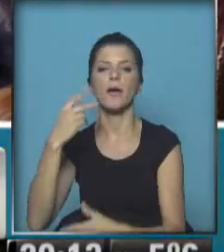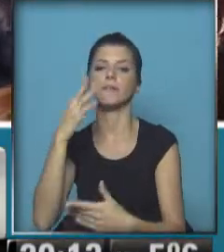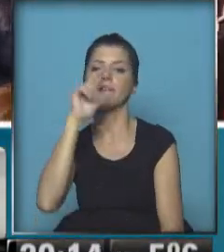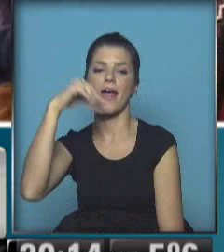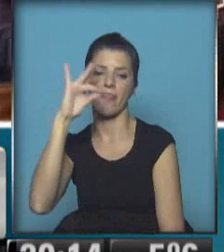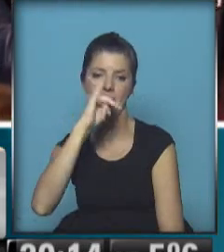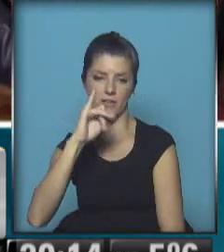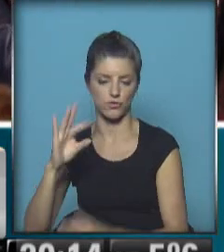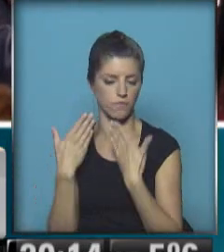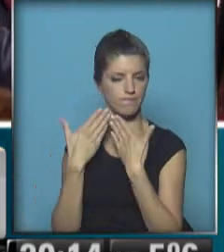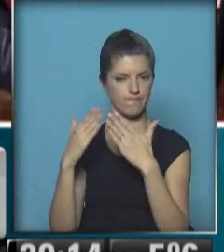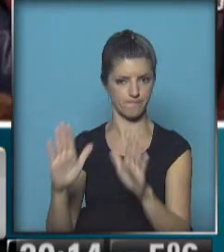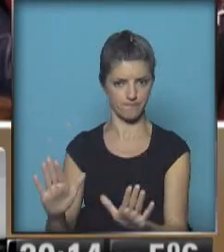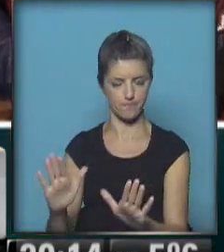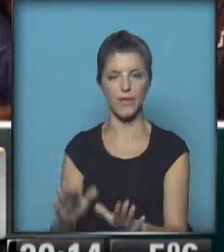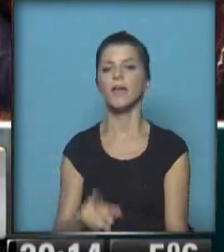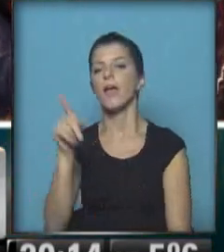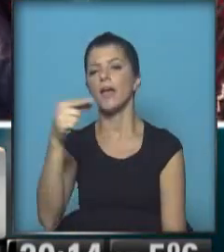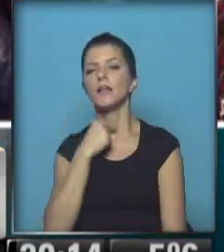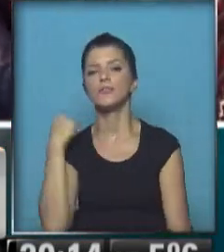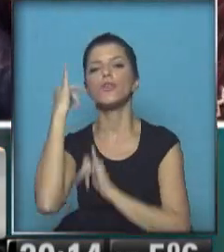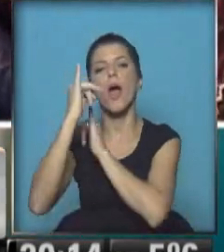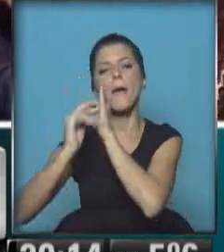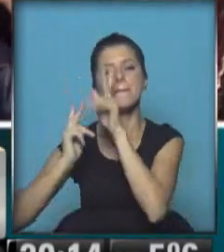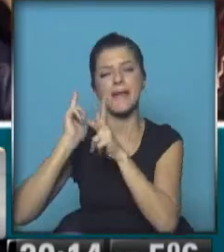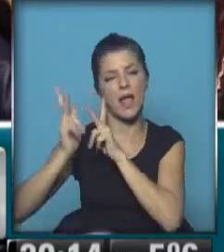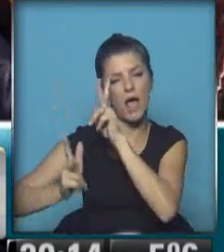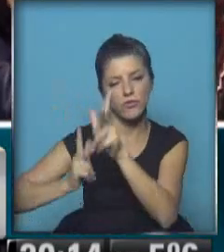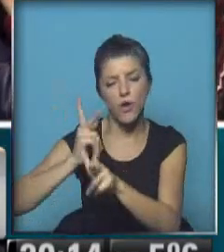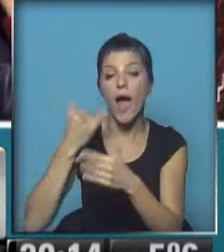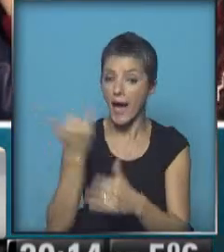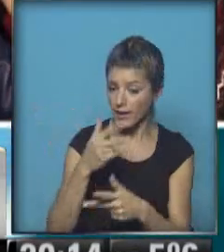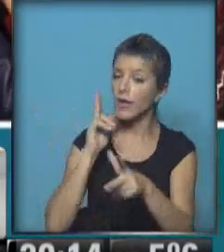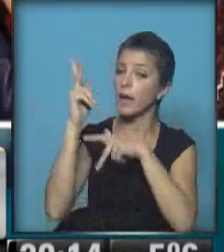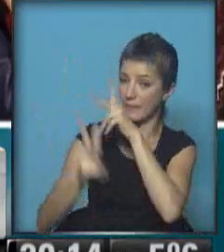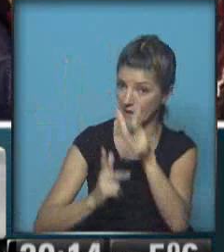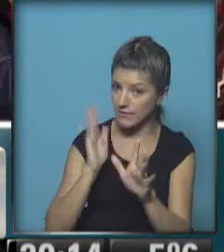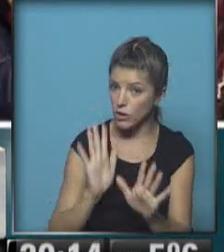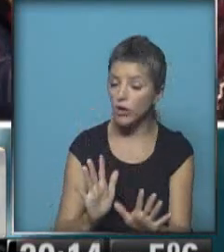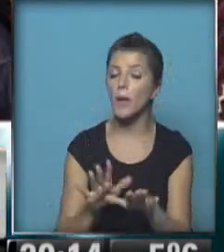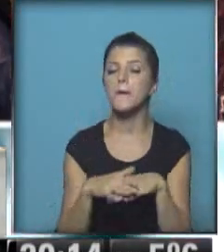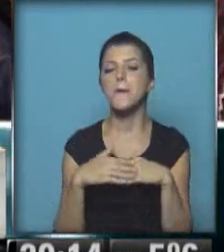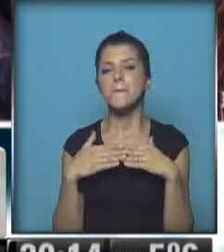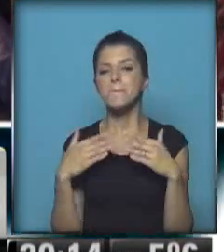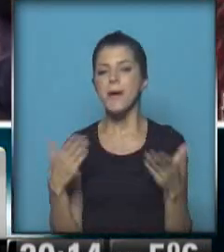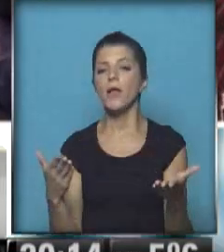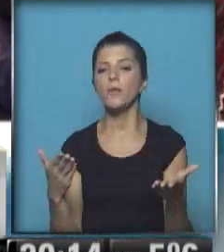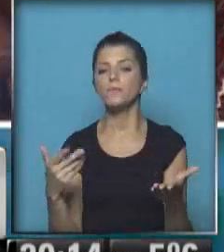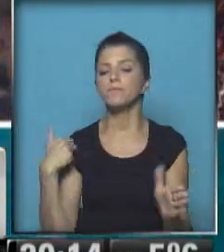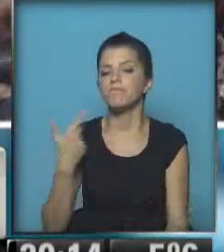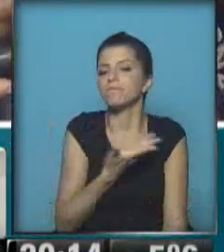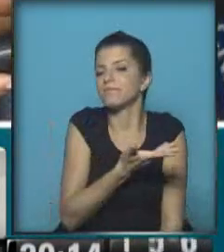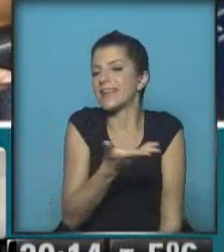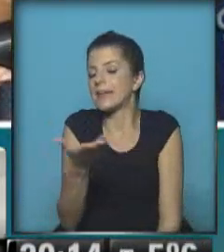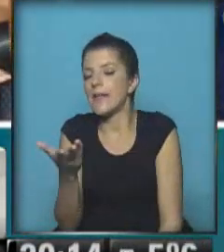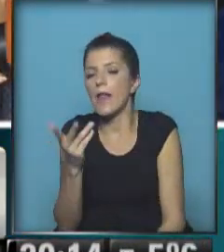se quiso hacer una explicación casi conspirativa existen las explicaciones conspirativas pero la mayoría de las veces las